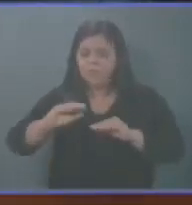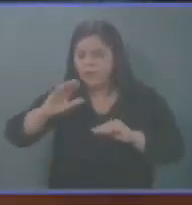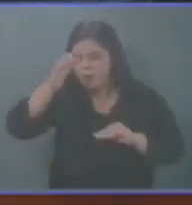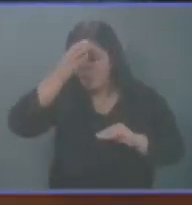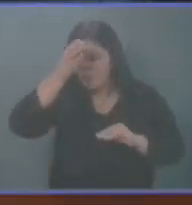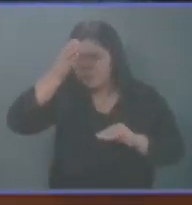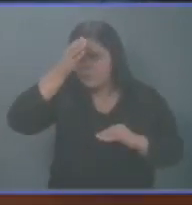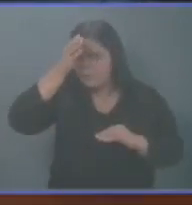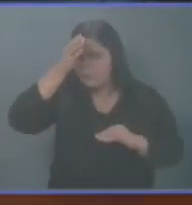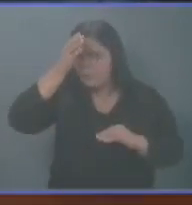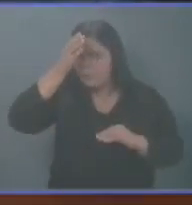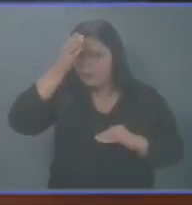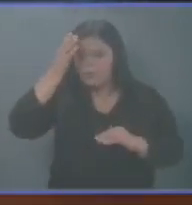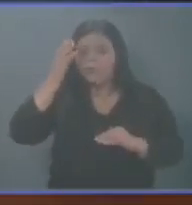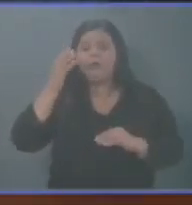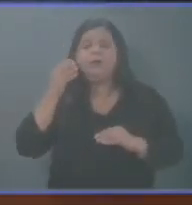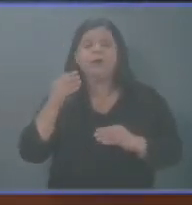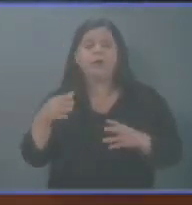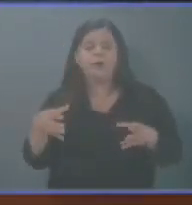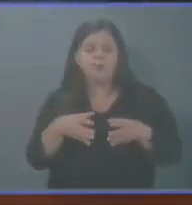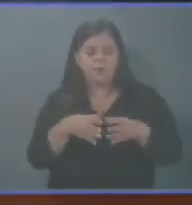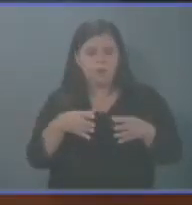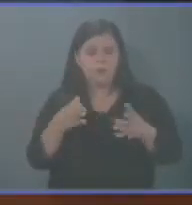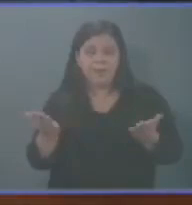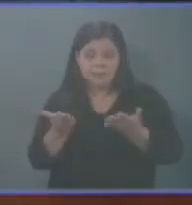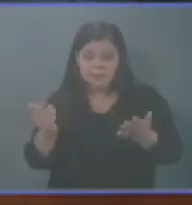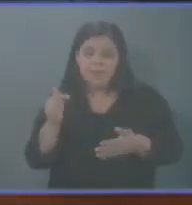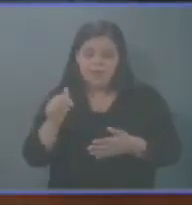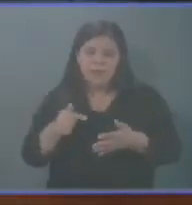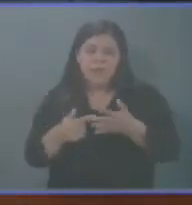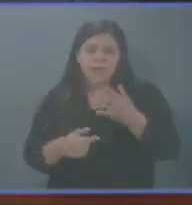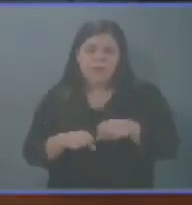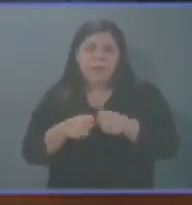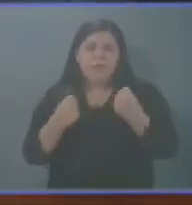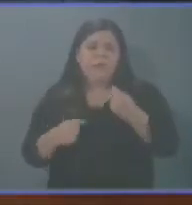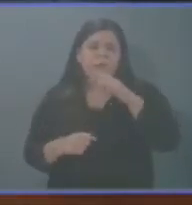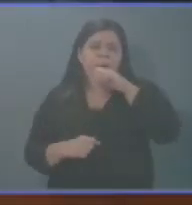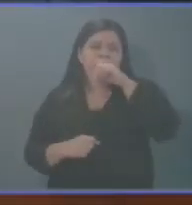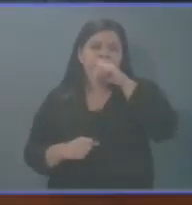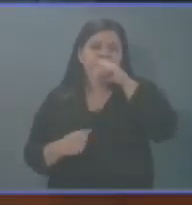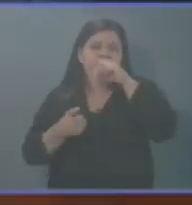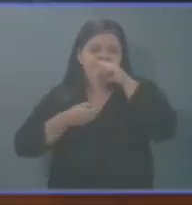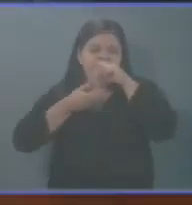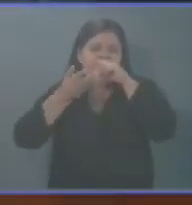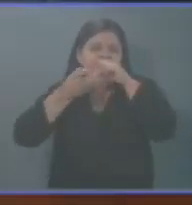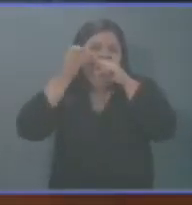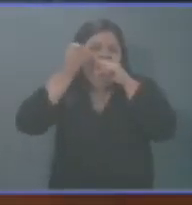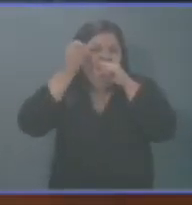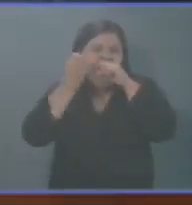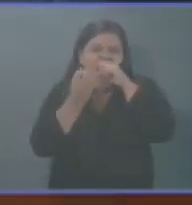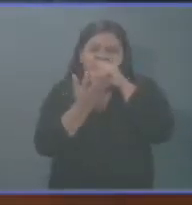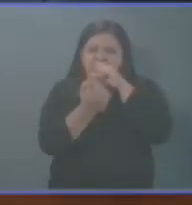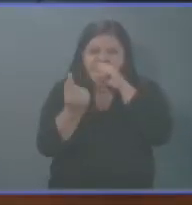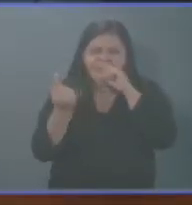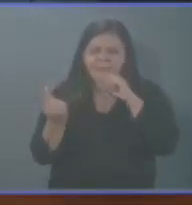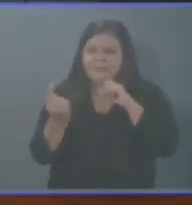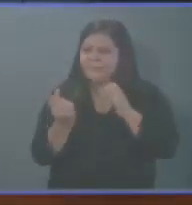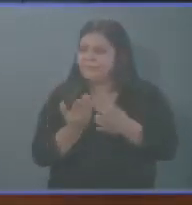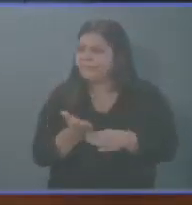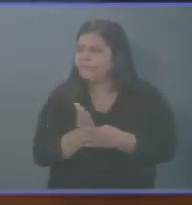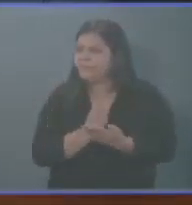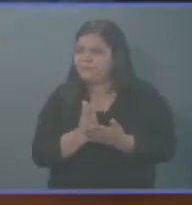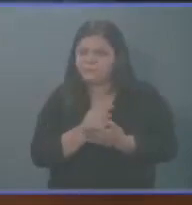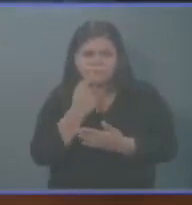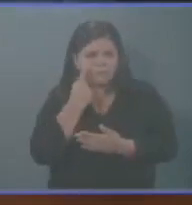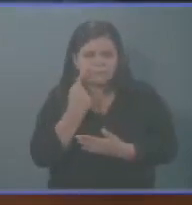concepción de la comisión de estos delitos. Opina mucha gente que ni siquiera ha tenido a